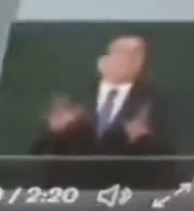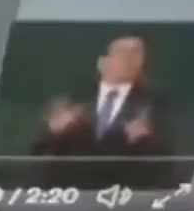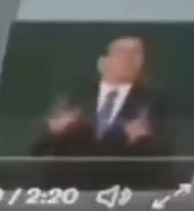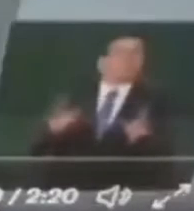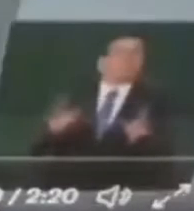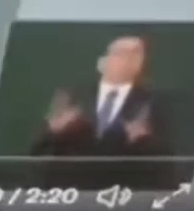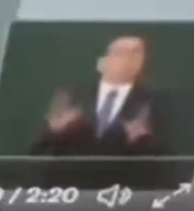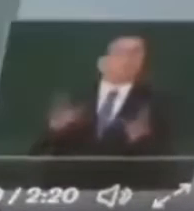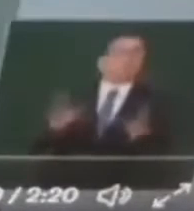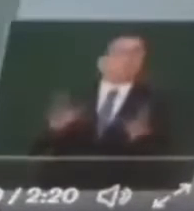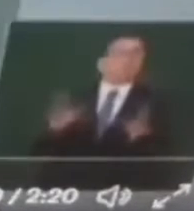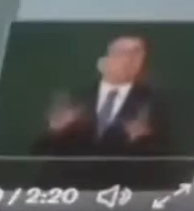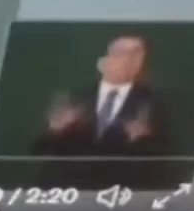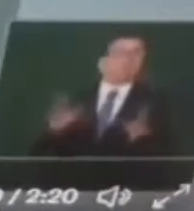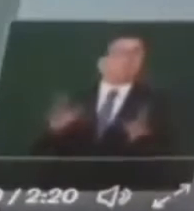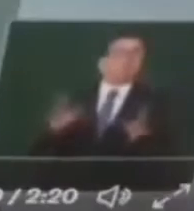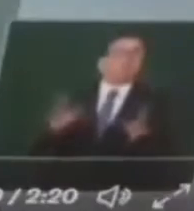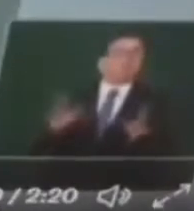pongan atención.